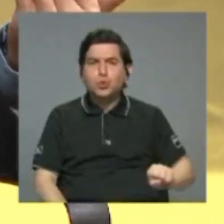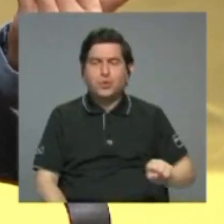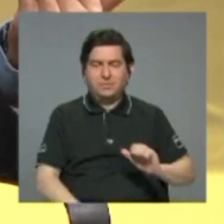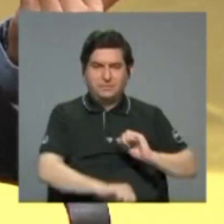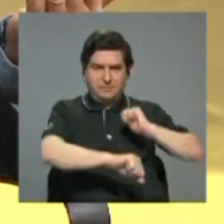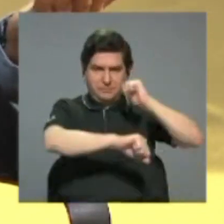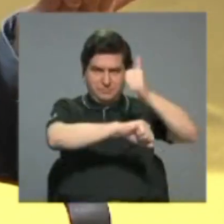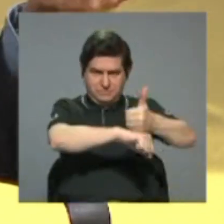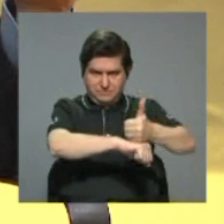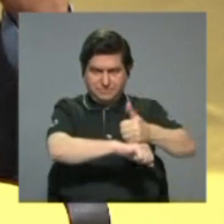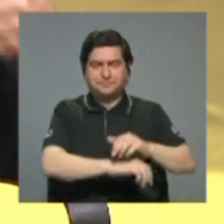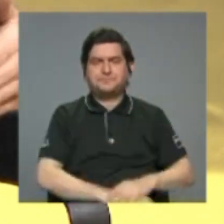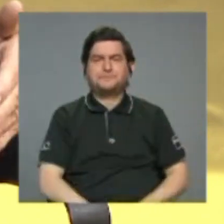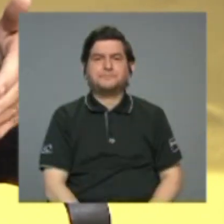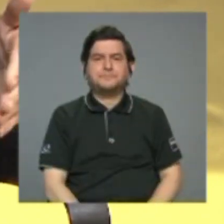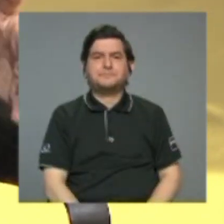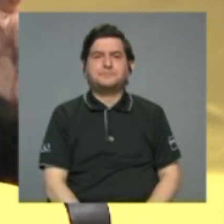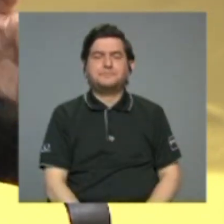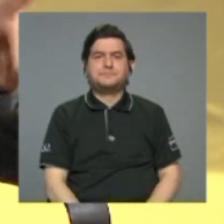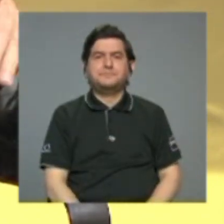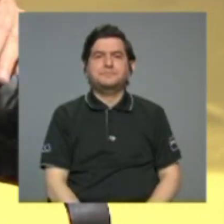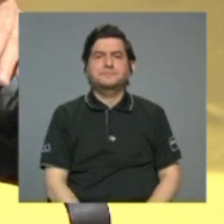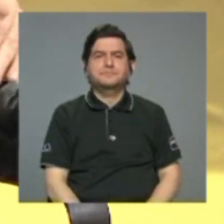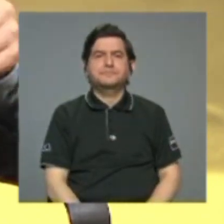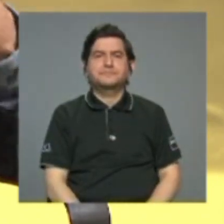Estableció que